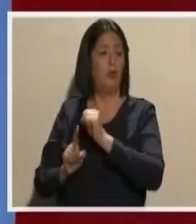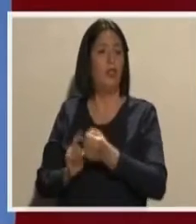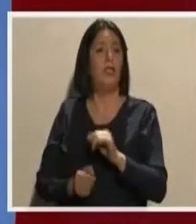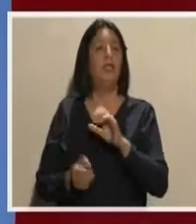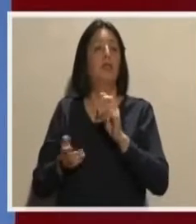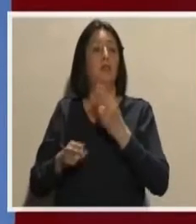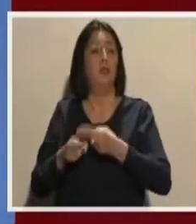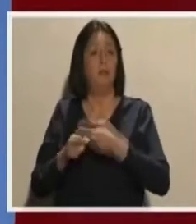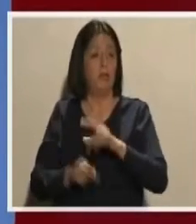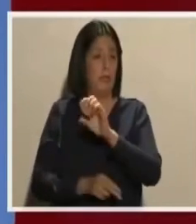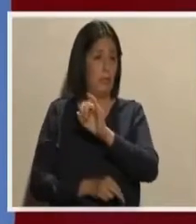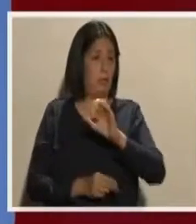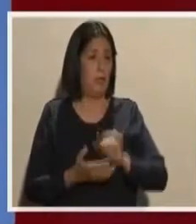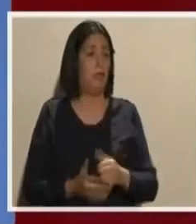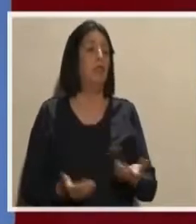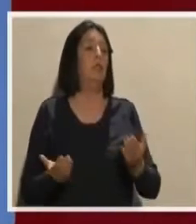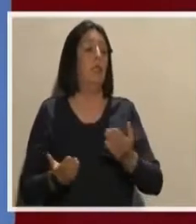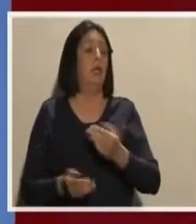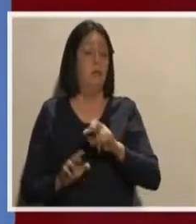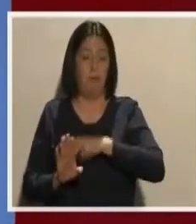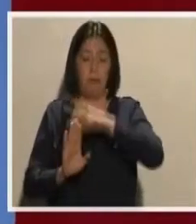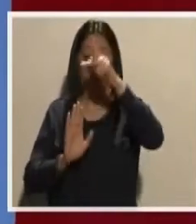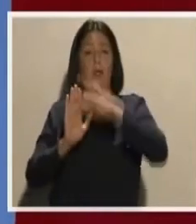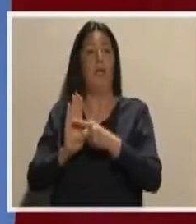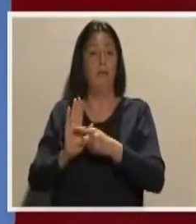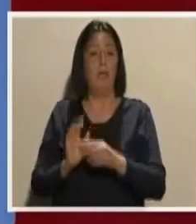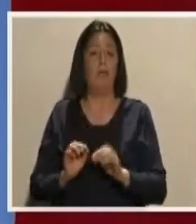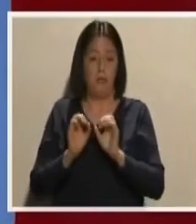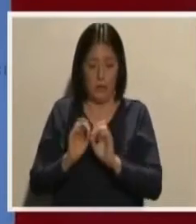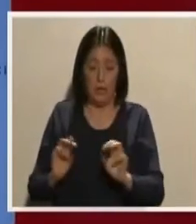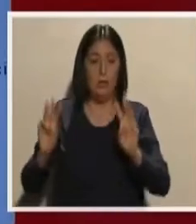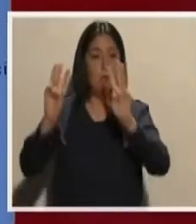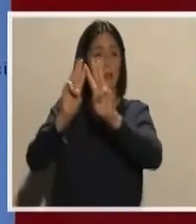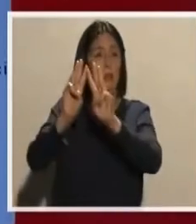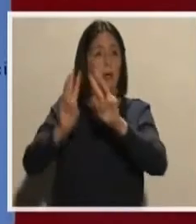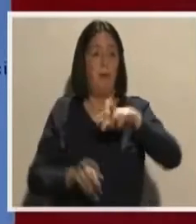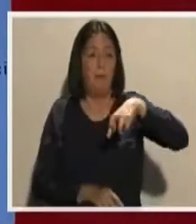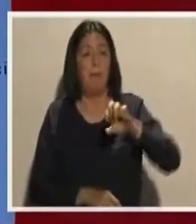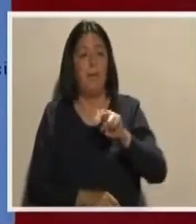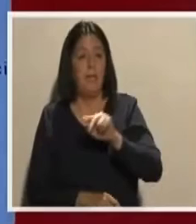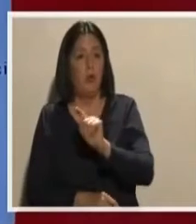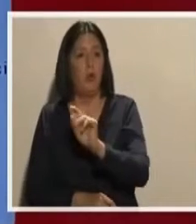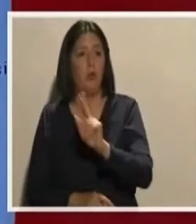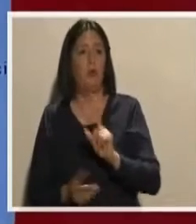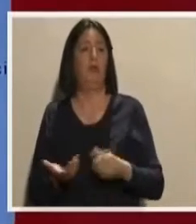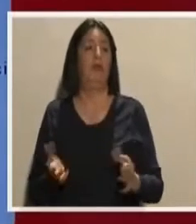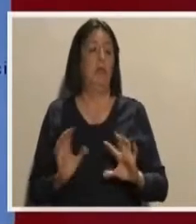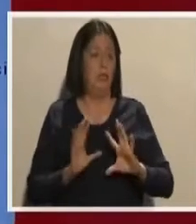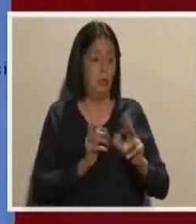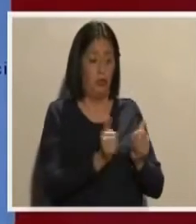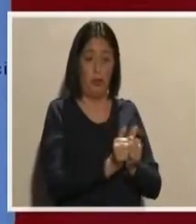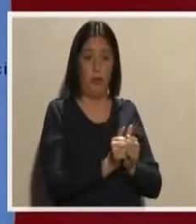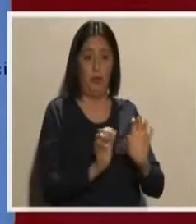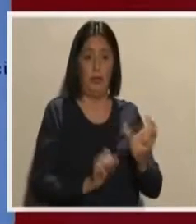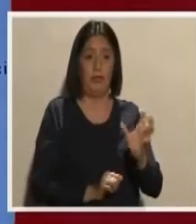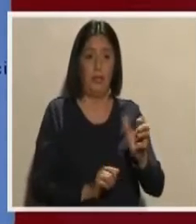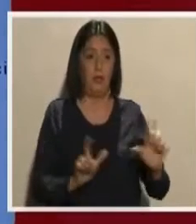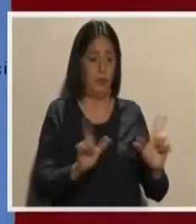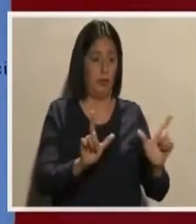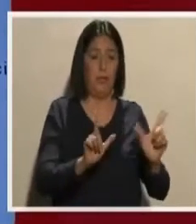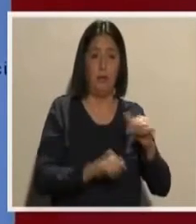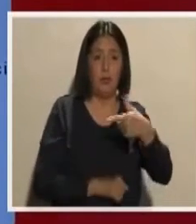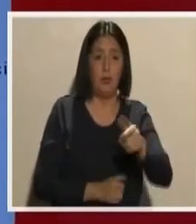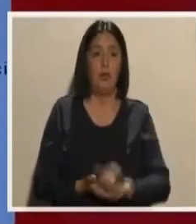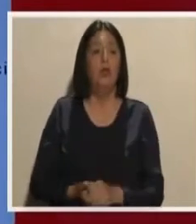CIES, el Programa de las Naciones Unidas para el Desarrollo, PNUD, la Sociedad Nacional de Radio y Televisión, la veeduría